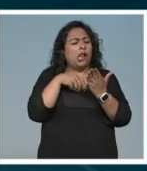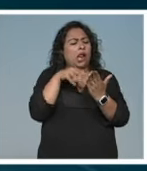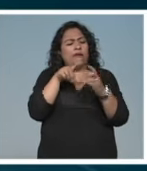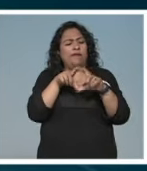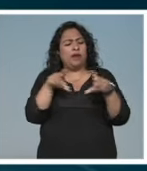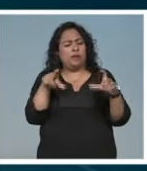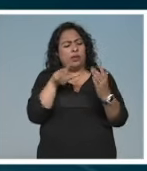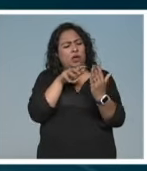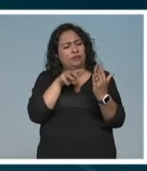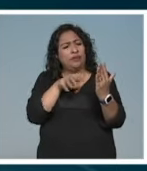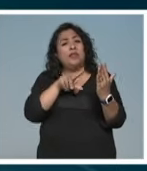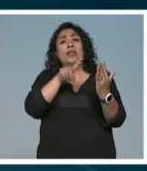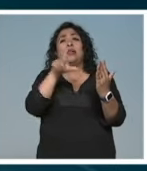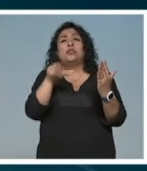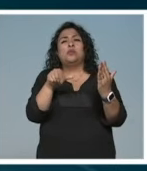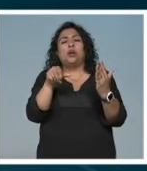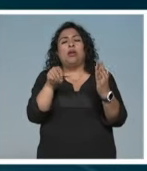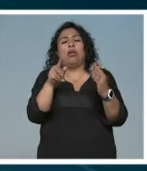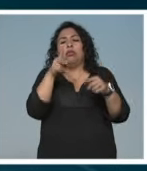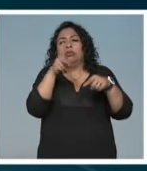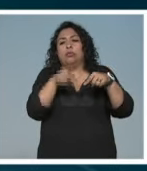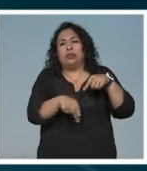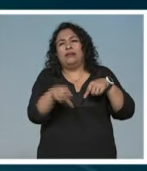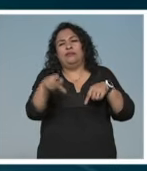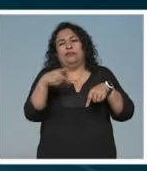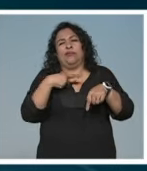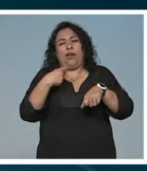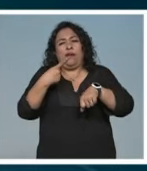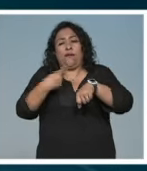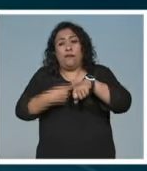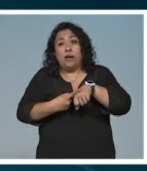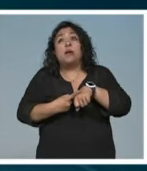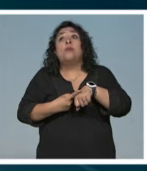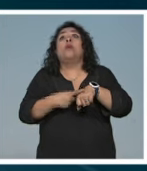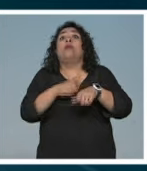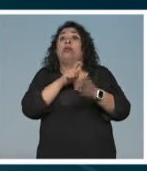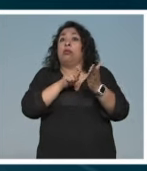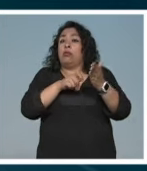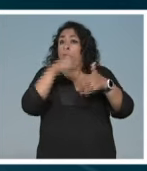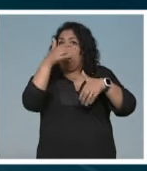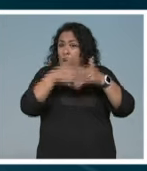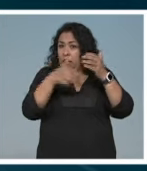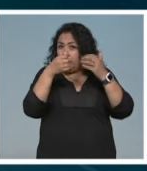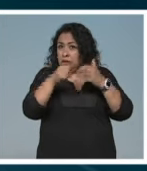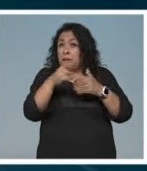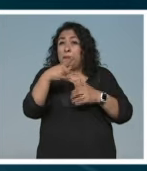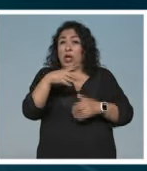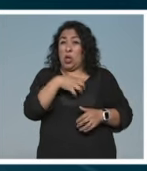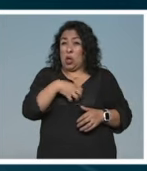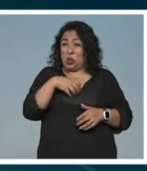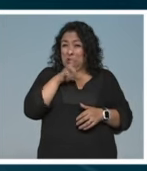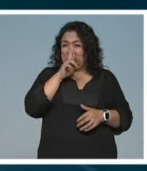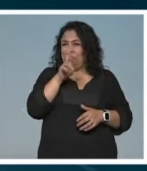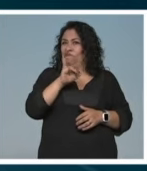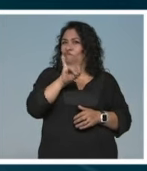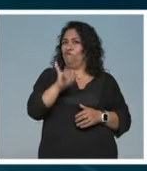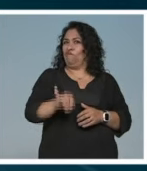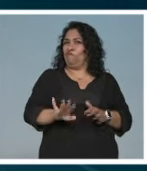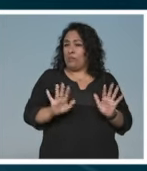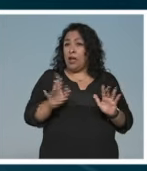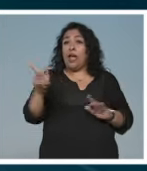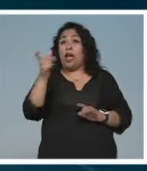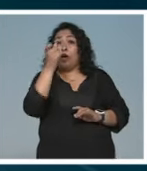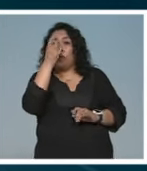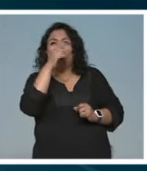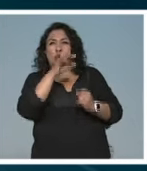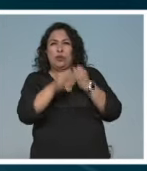fragmento. Tiempo después lo dejó en pausa por su estado de salud. Logró terminarlo, pero nunca quedó contento con el resultado. Si bien el autor